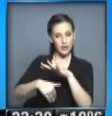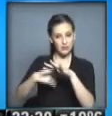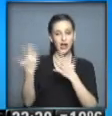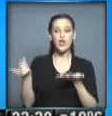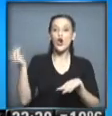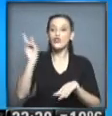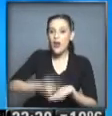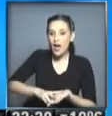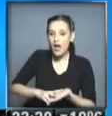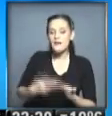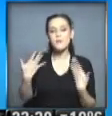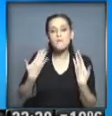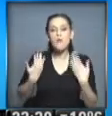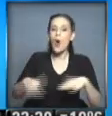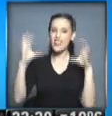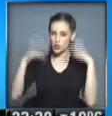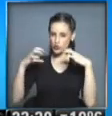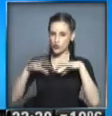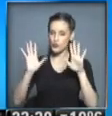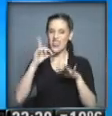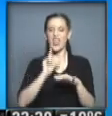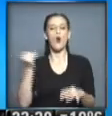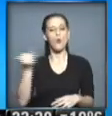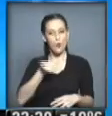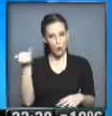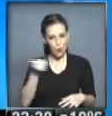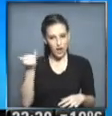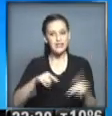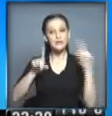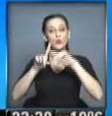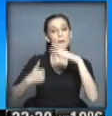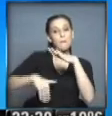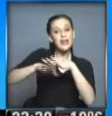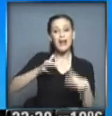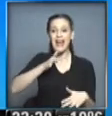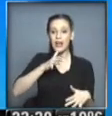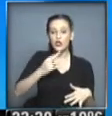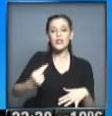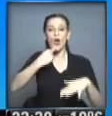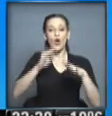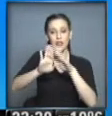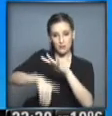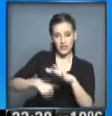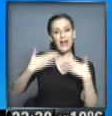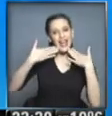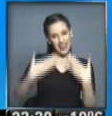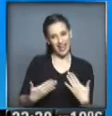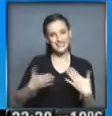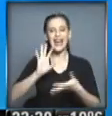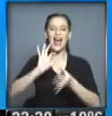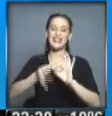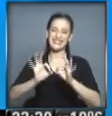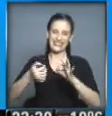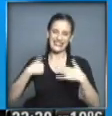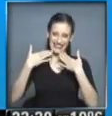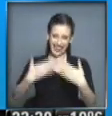vuelve a tener la posibilidad de algún chaparrón por allí el día jueves con una máxima de 14 y 11 de mínima. Y le agradecemos, por supuesto, a nuestra